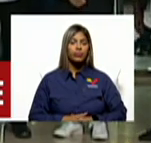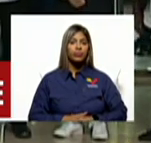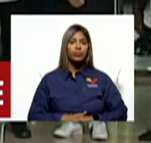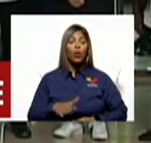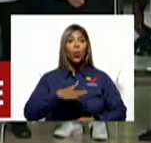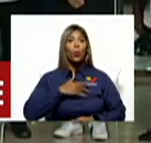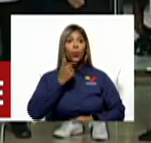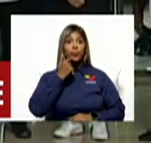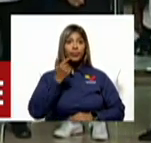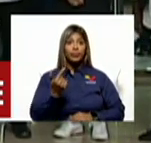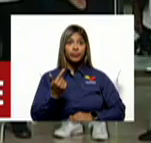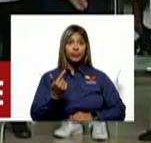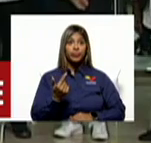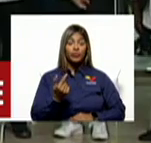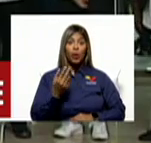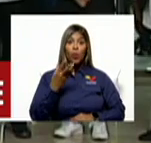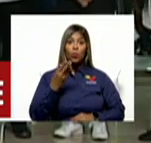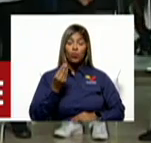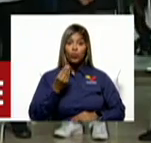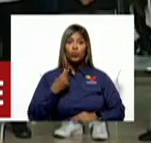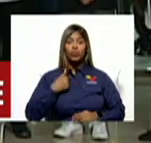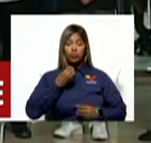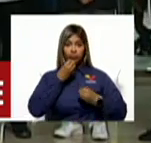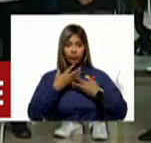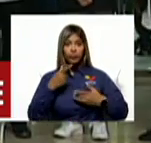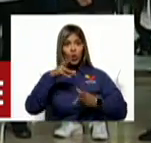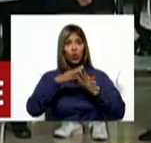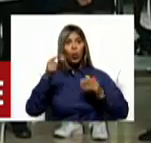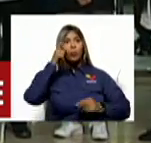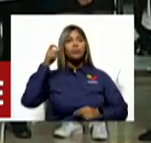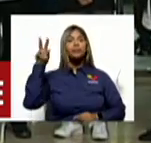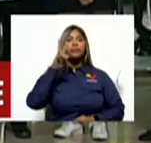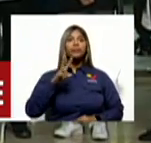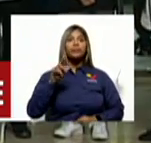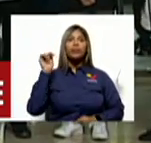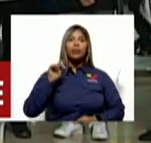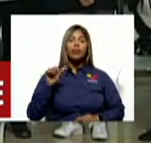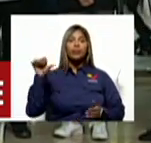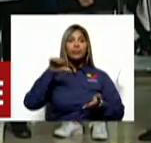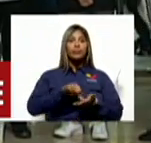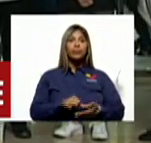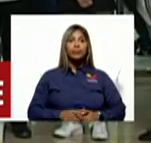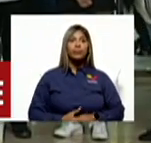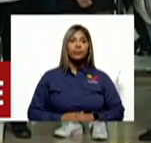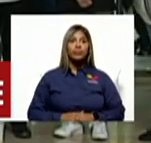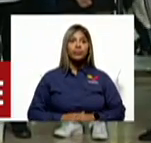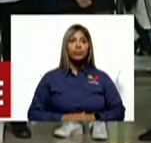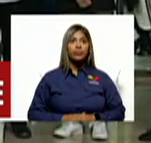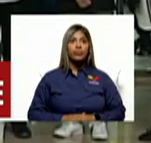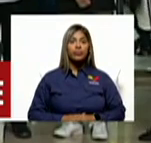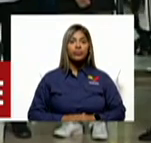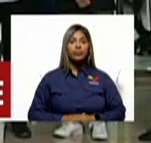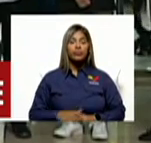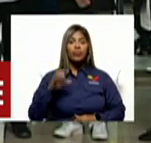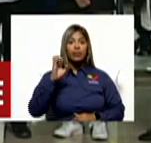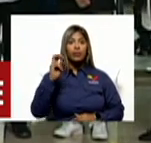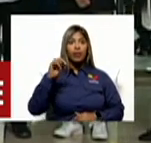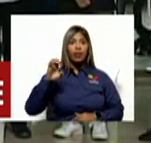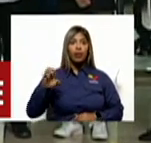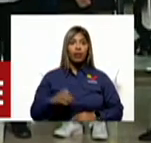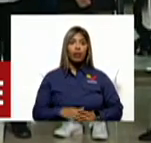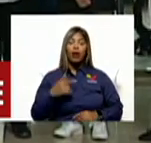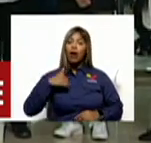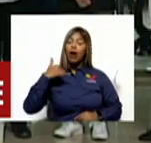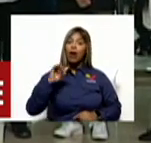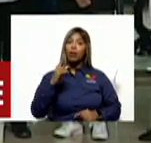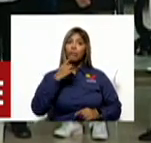Podemos decirle con mucha satisfacción a todo el pueblo de Venezuela desde aquí de la sede del Consejo Nacional Electoral, donde